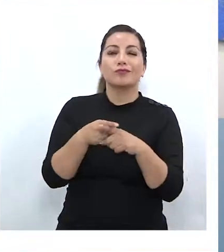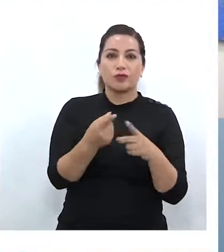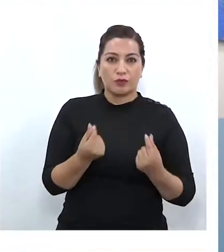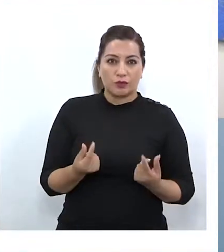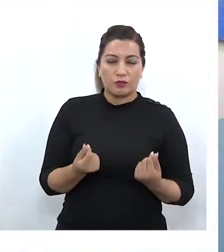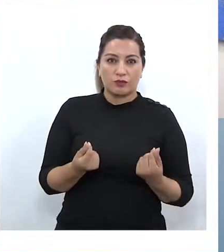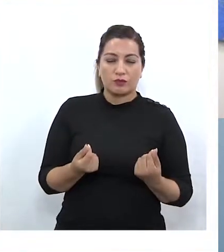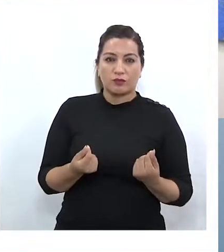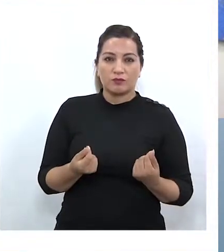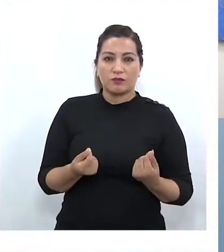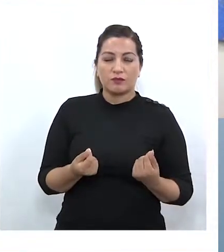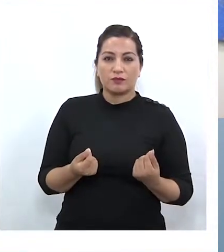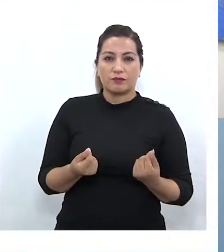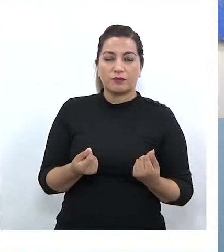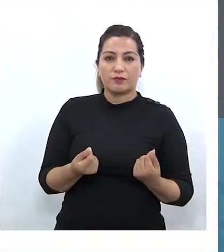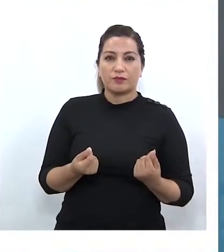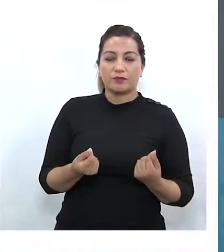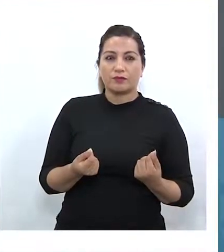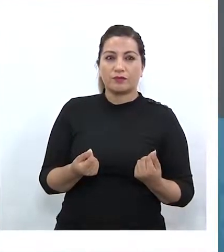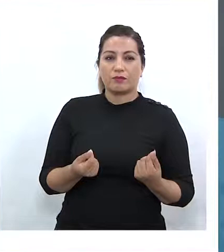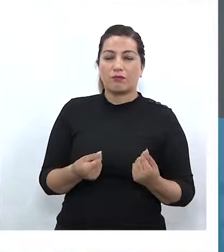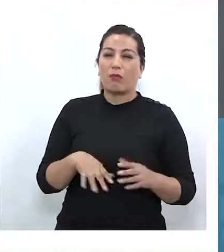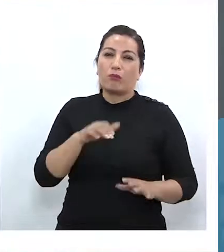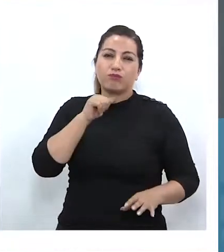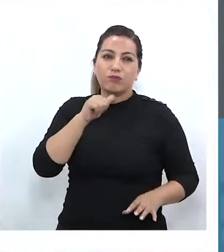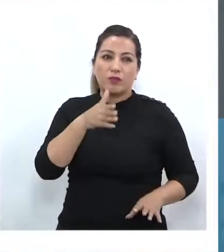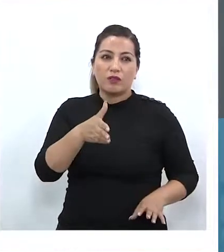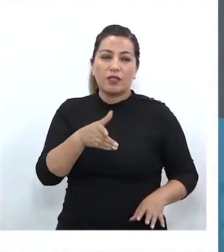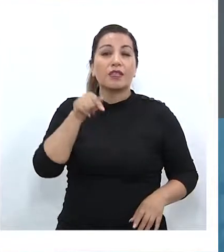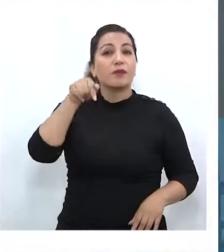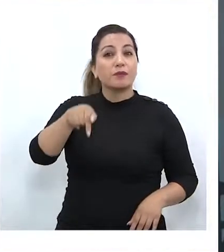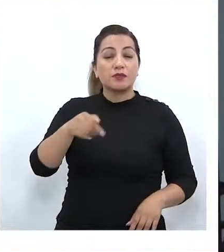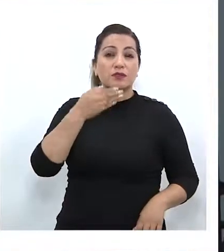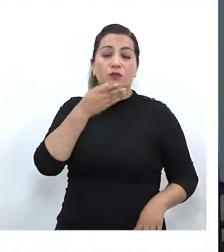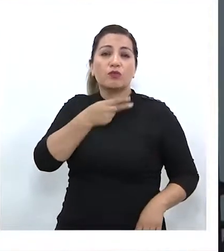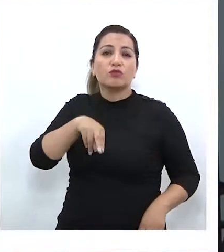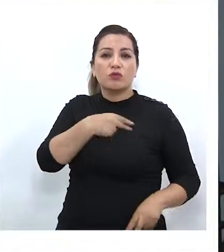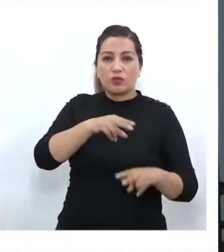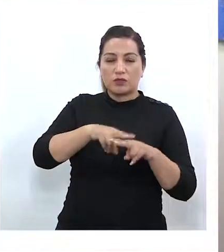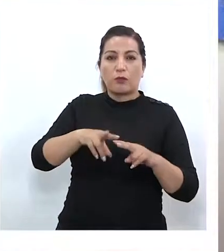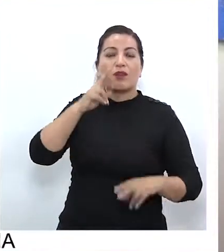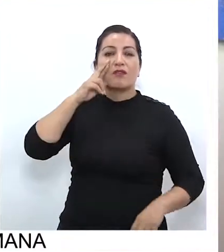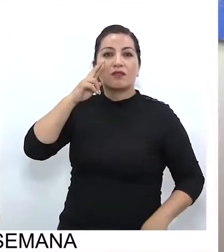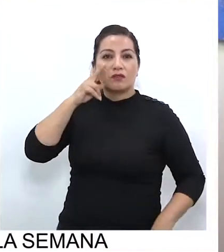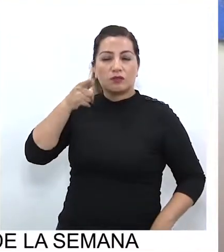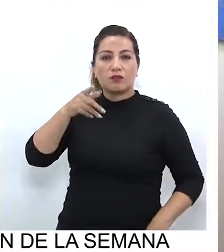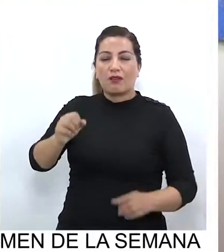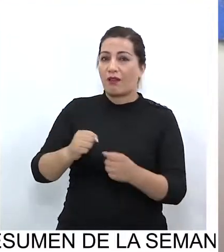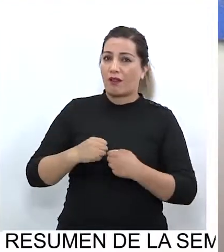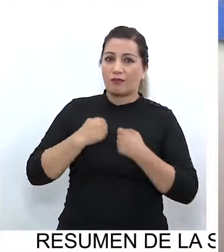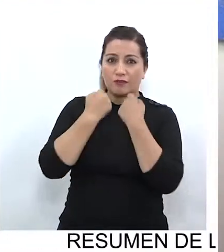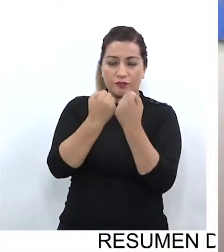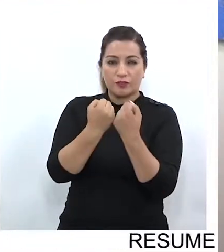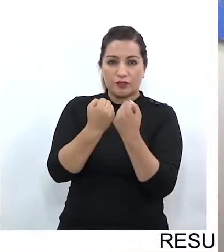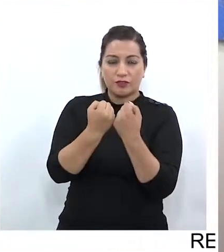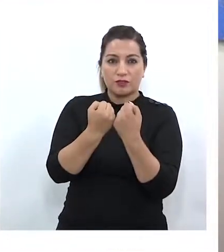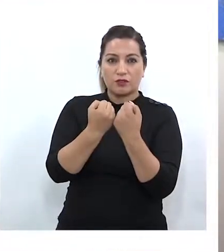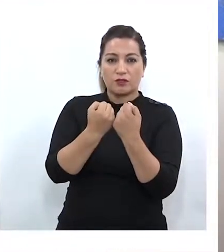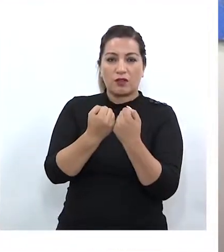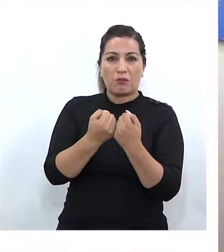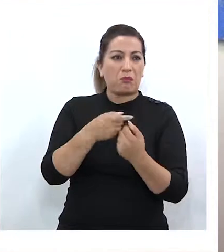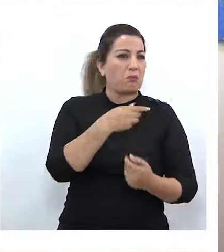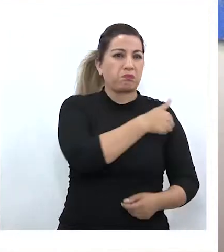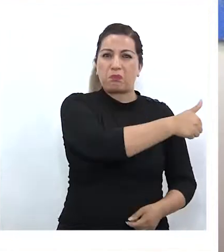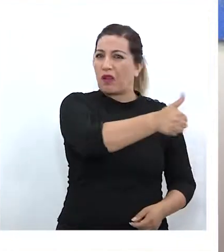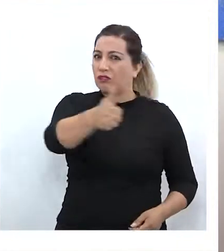socioeconómico más desfavorable, y por esa vía lo que hacemos es reconocer de que el esfuerzo es